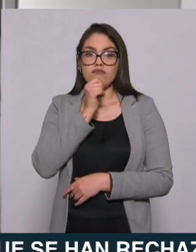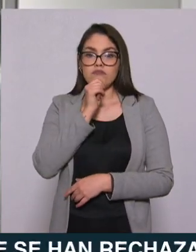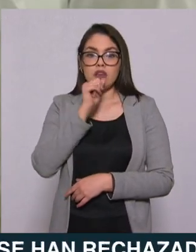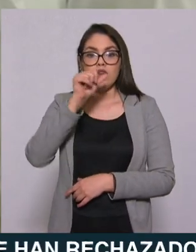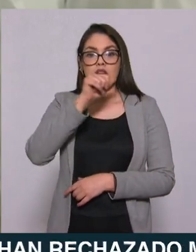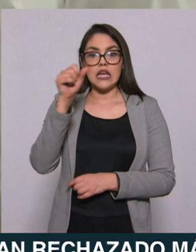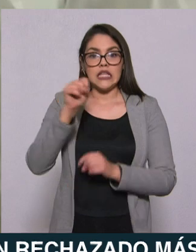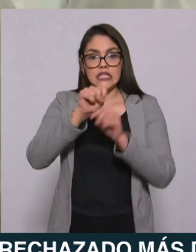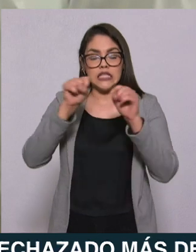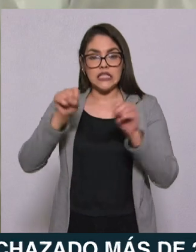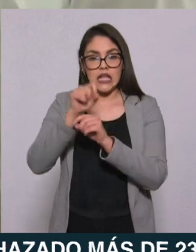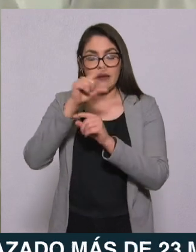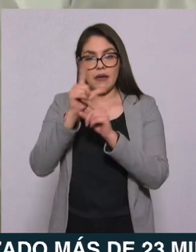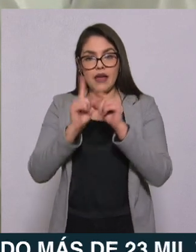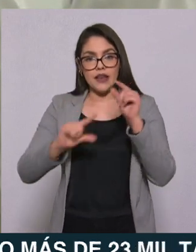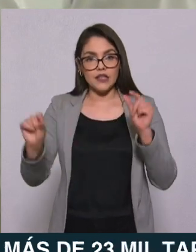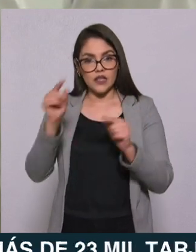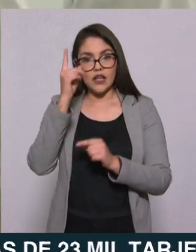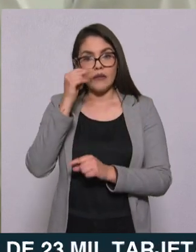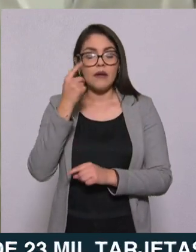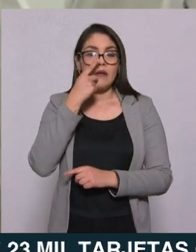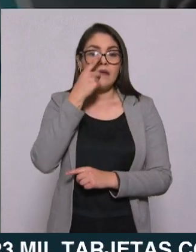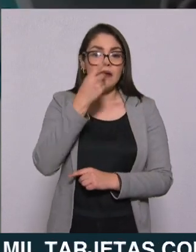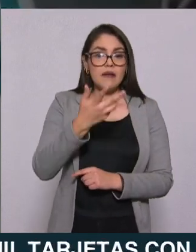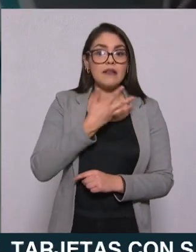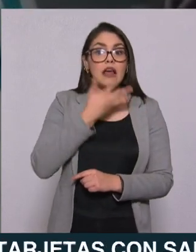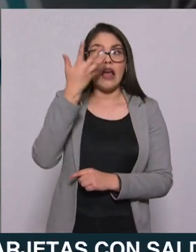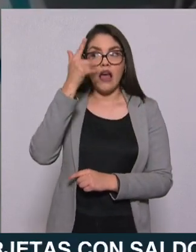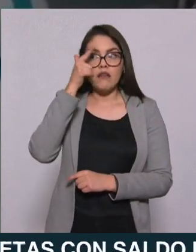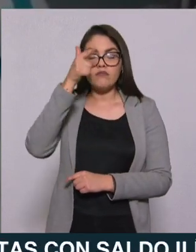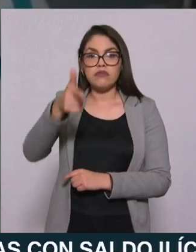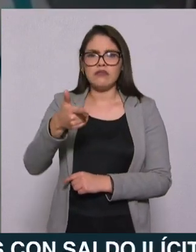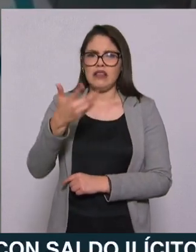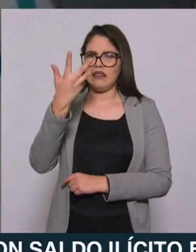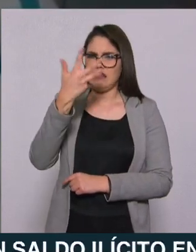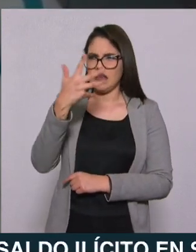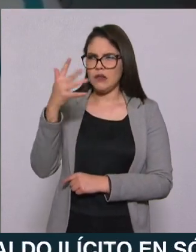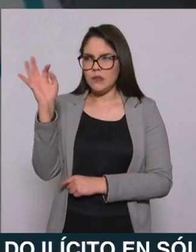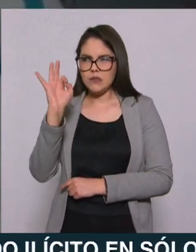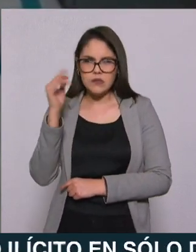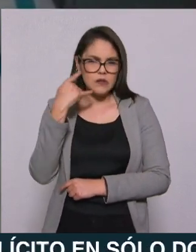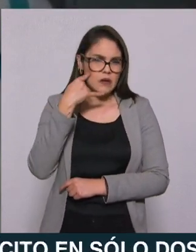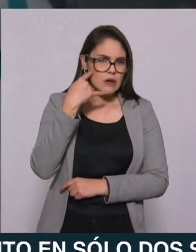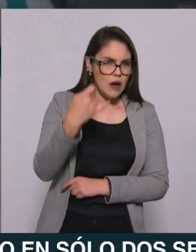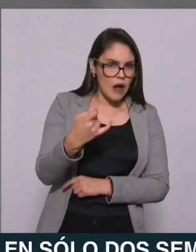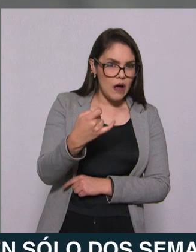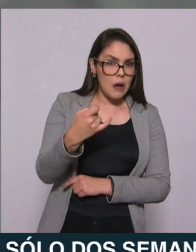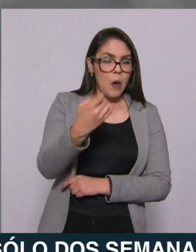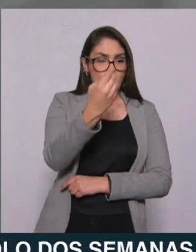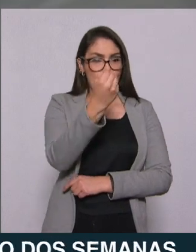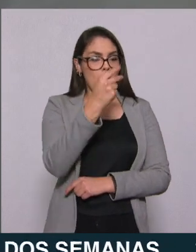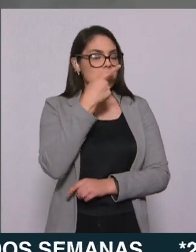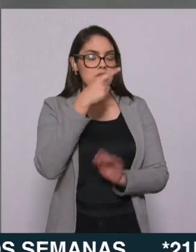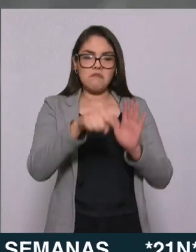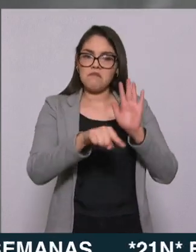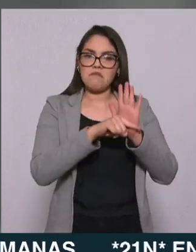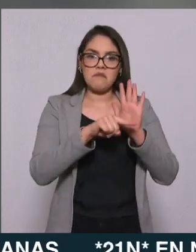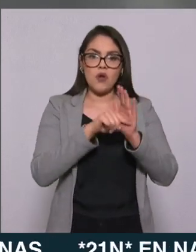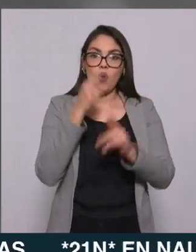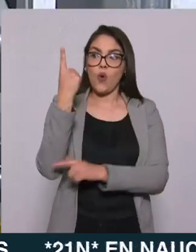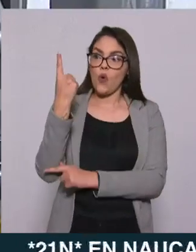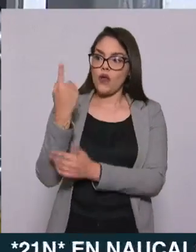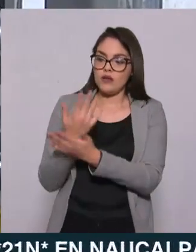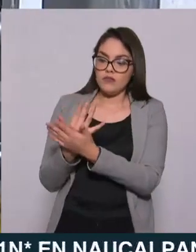Nacional de Vigilancia Epidemiológica ha detectado 10 casos sospechosos, de los cuales 9 han dado negativo y una muestra se encuentra